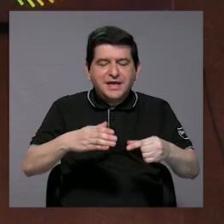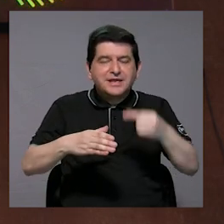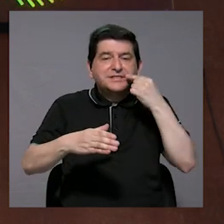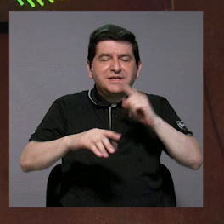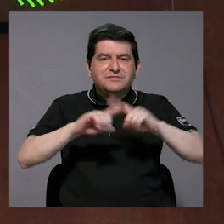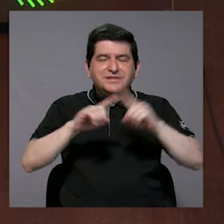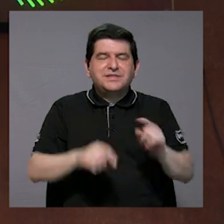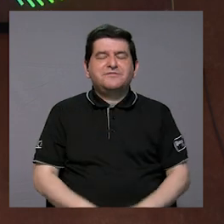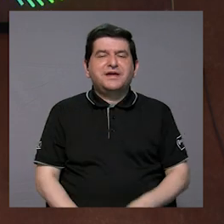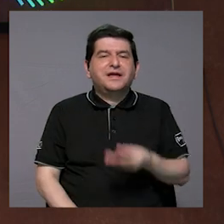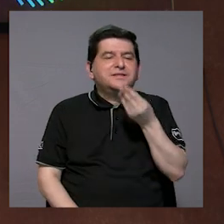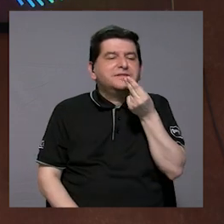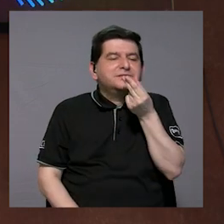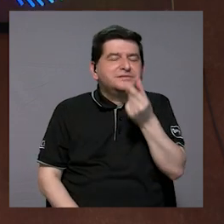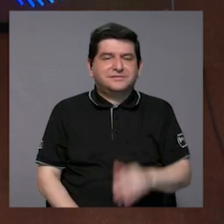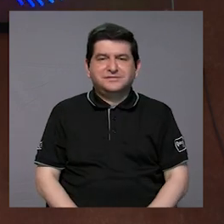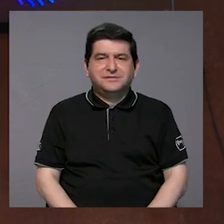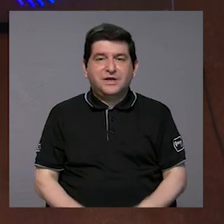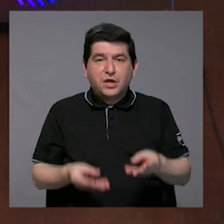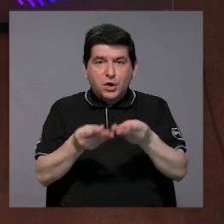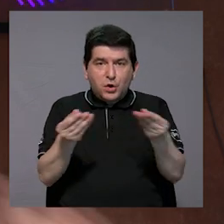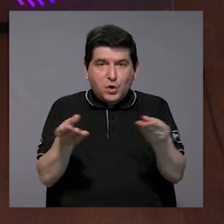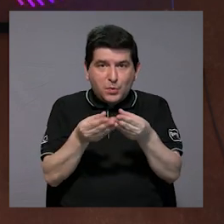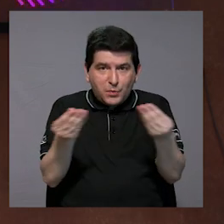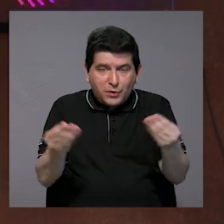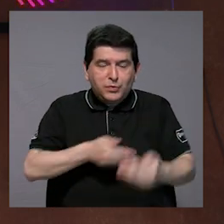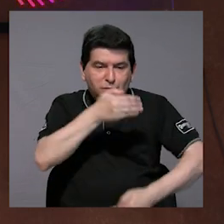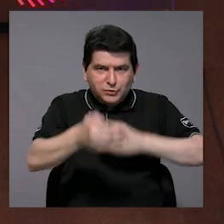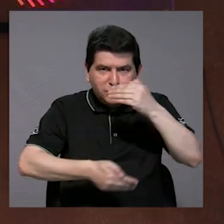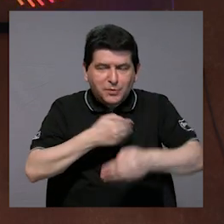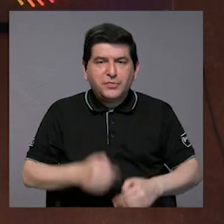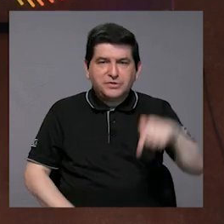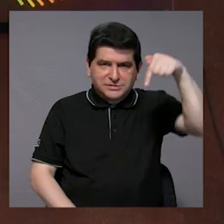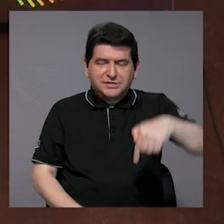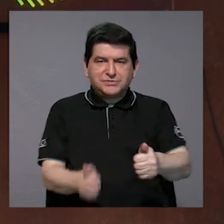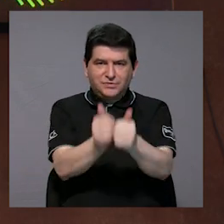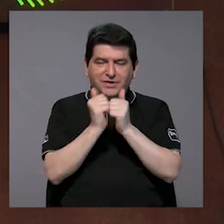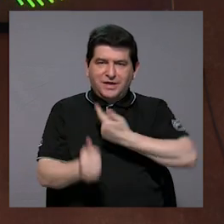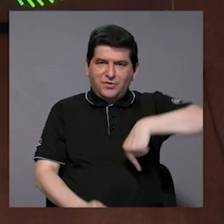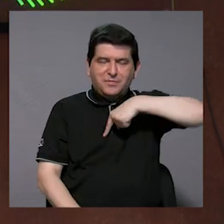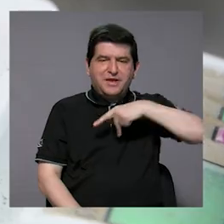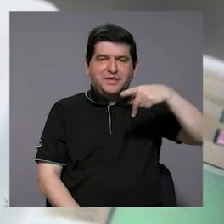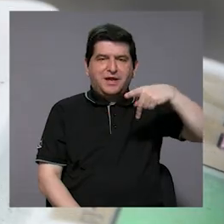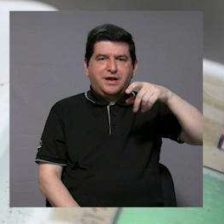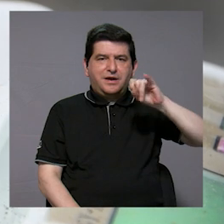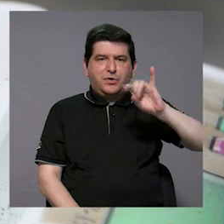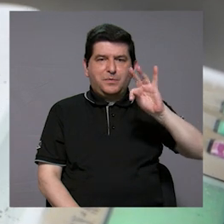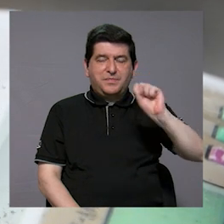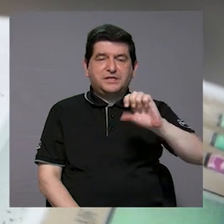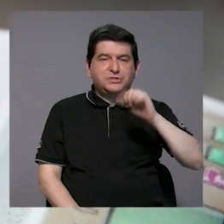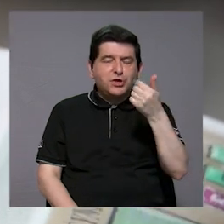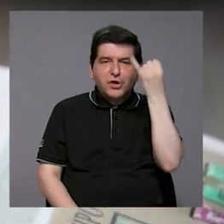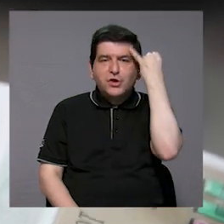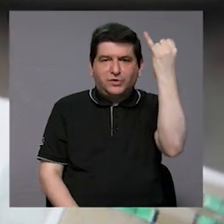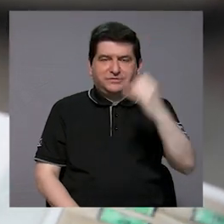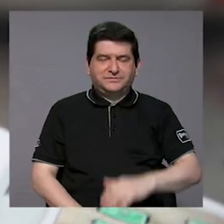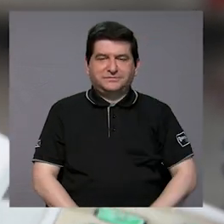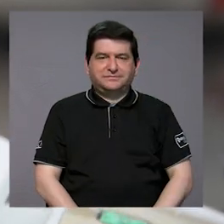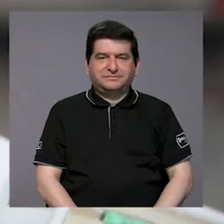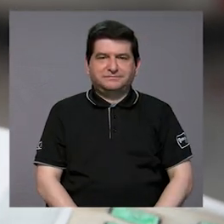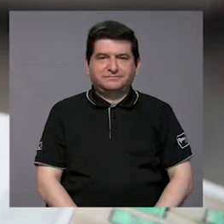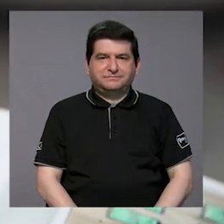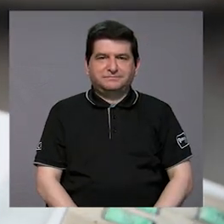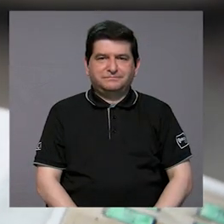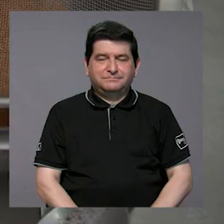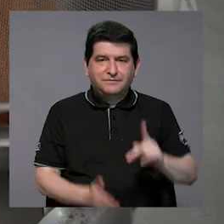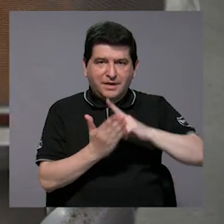tienen chips de distintos sabores, ¿verdad? Y son el producto del proceso que han pasado con nosotros en PITS, además de otras iniciativas como